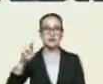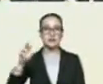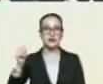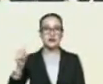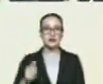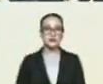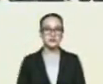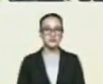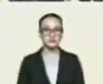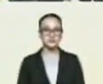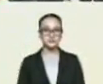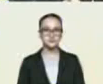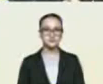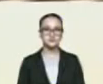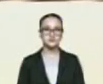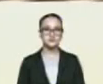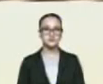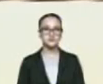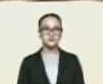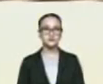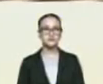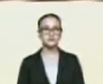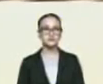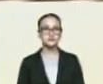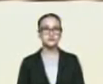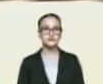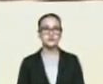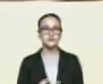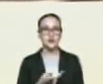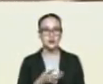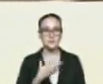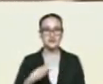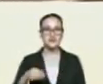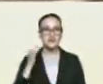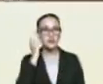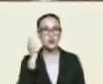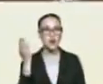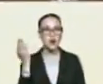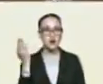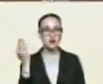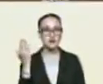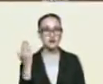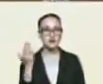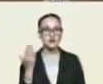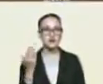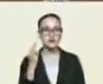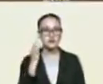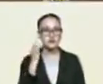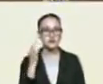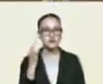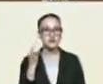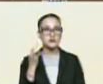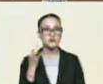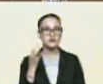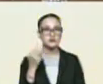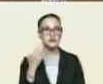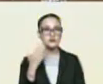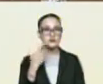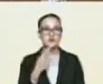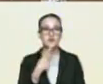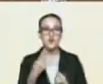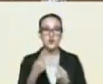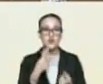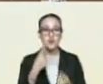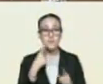a invitar a la presidenta del Poder Electoral, a la doctora Tibisay Lucena, para que haga uso de la tribuna de oradores